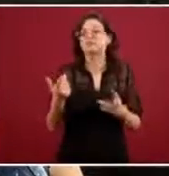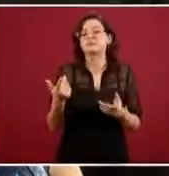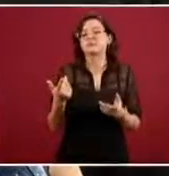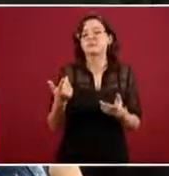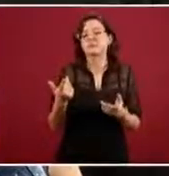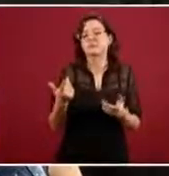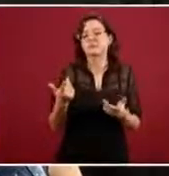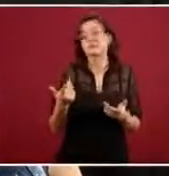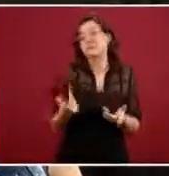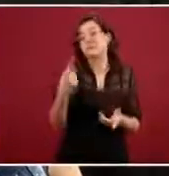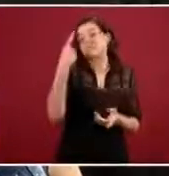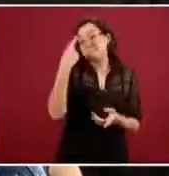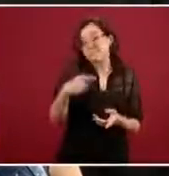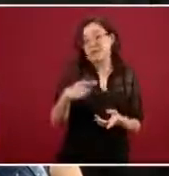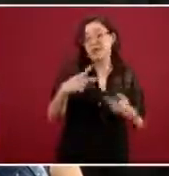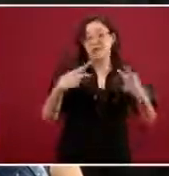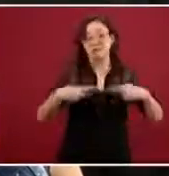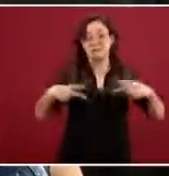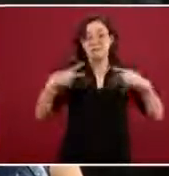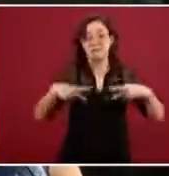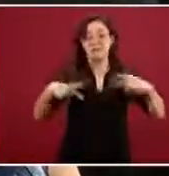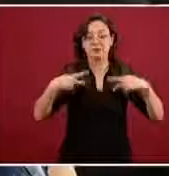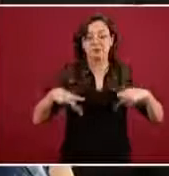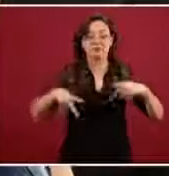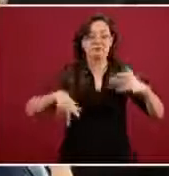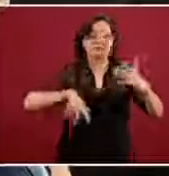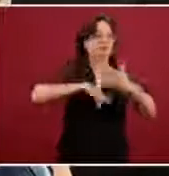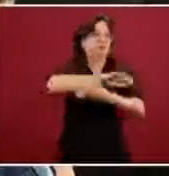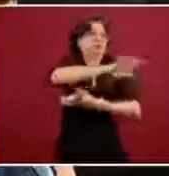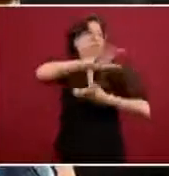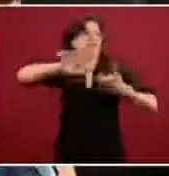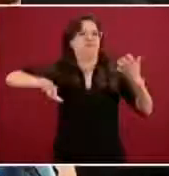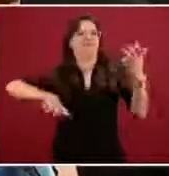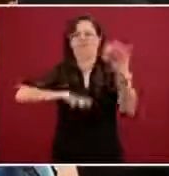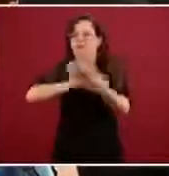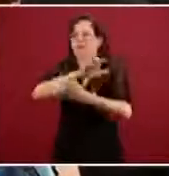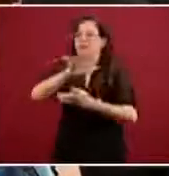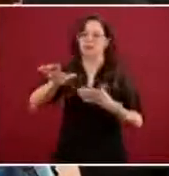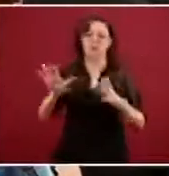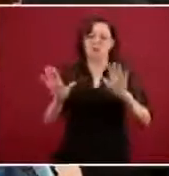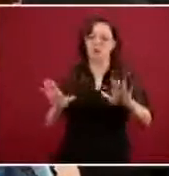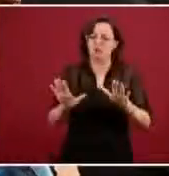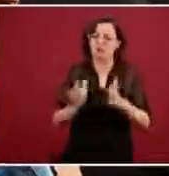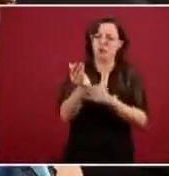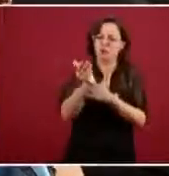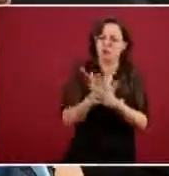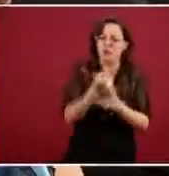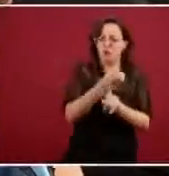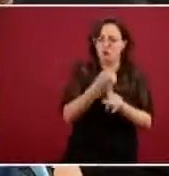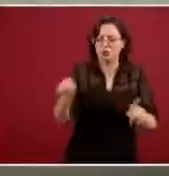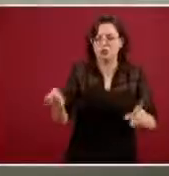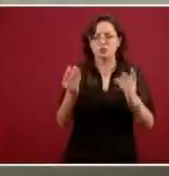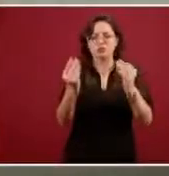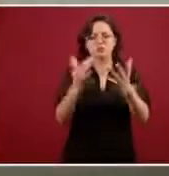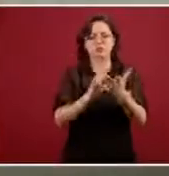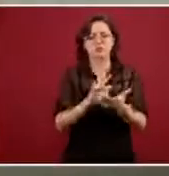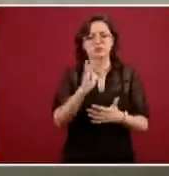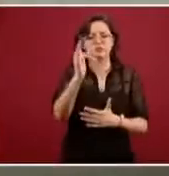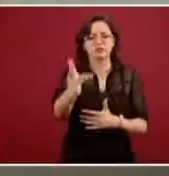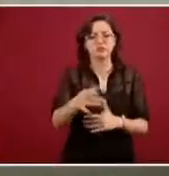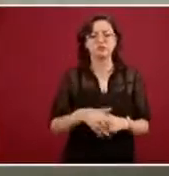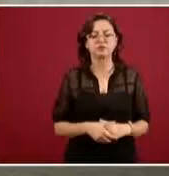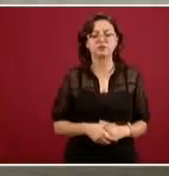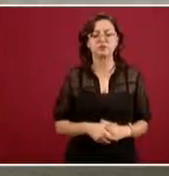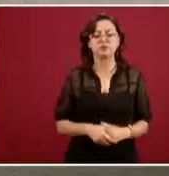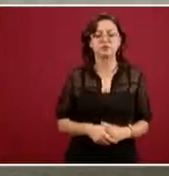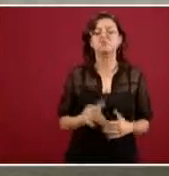cómo ordenar a la gente, que no se haga algo tan caótico como se ha visto en algunos medios. Muchas gracias. Muchas gracias.